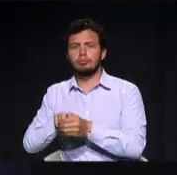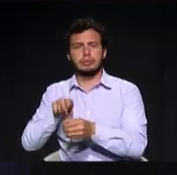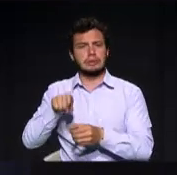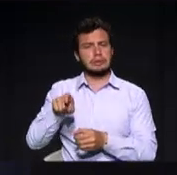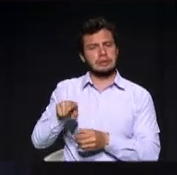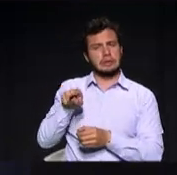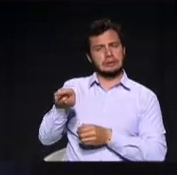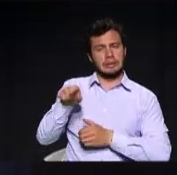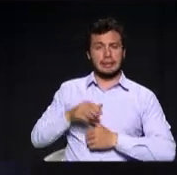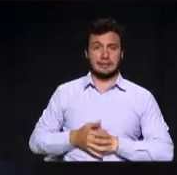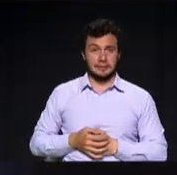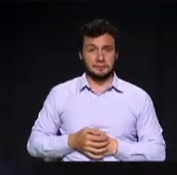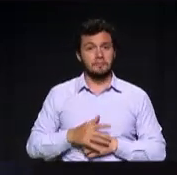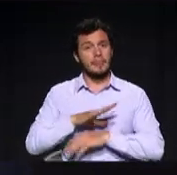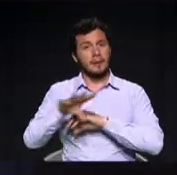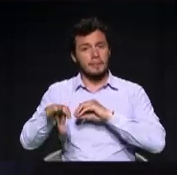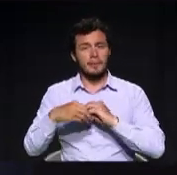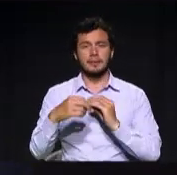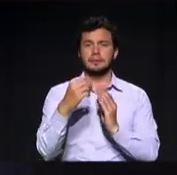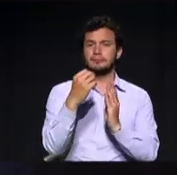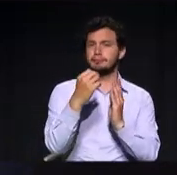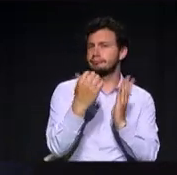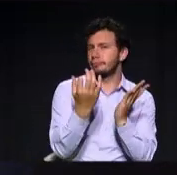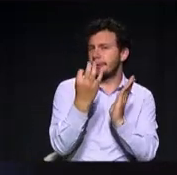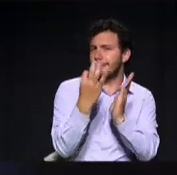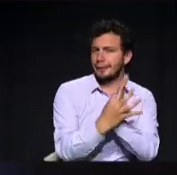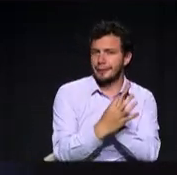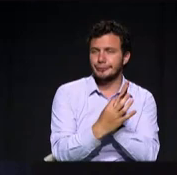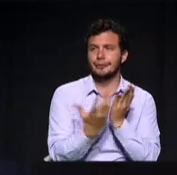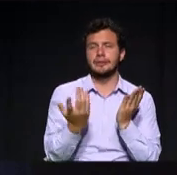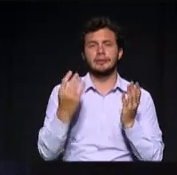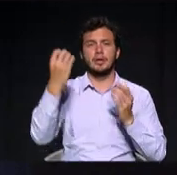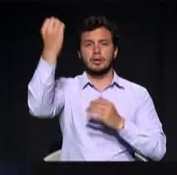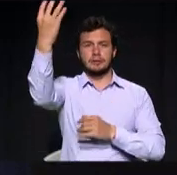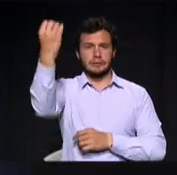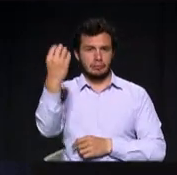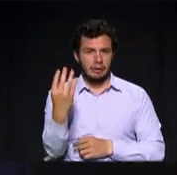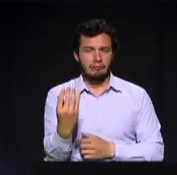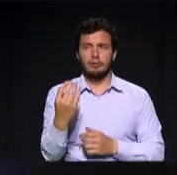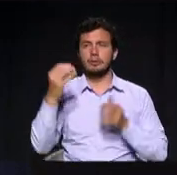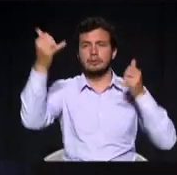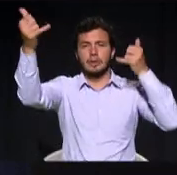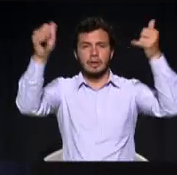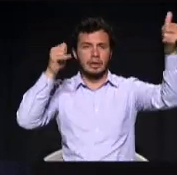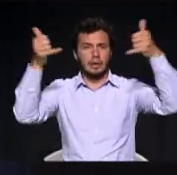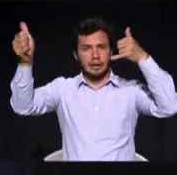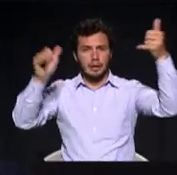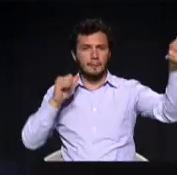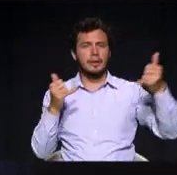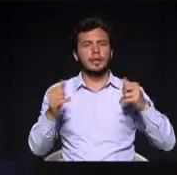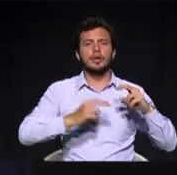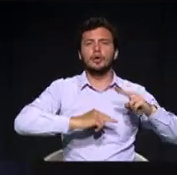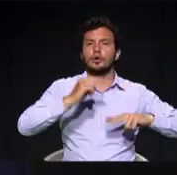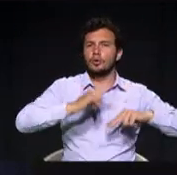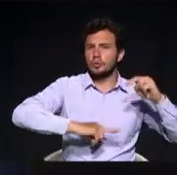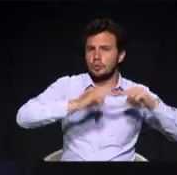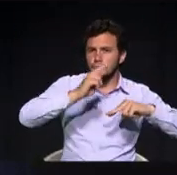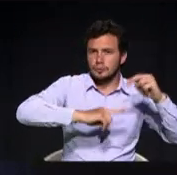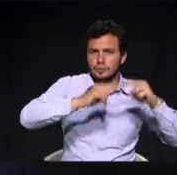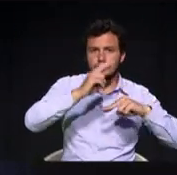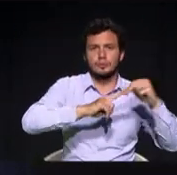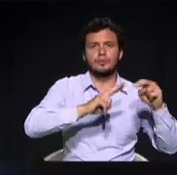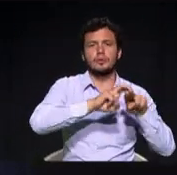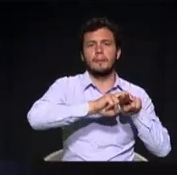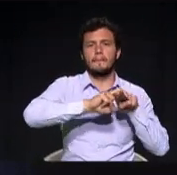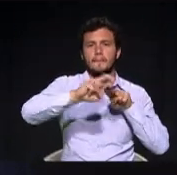semáforos cámaras la construcción del metro ligero de la 80 y vamos a